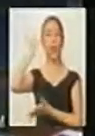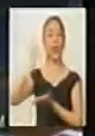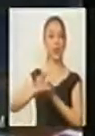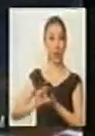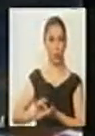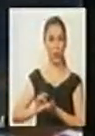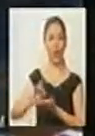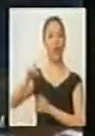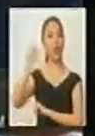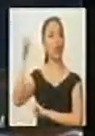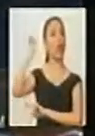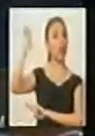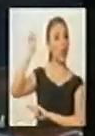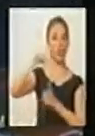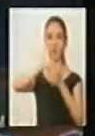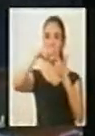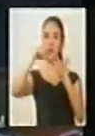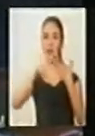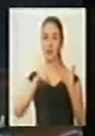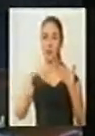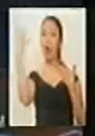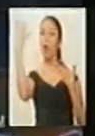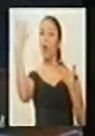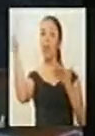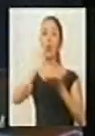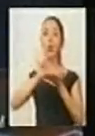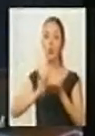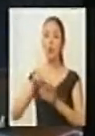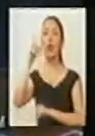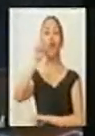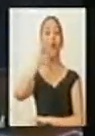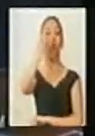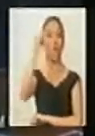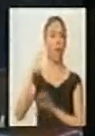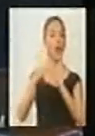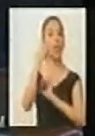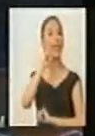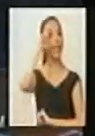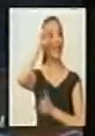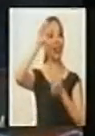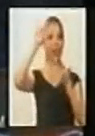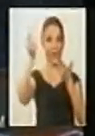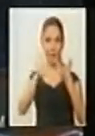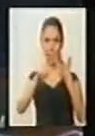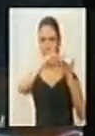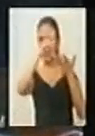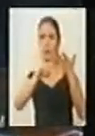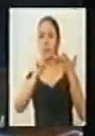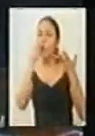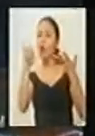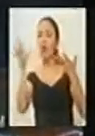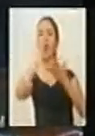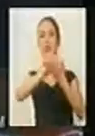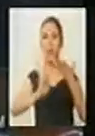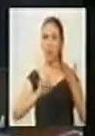4 diputados del Partido de Izquierda y un diputado de lo que es el Fuyo. Y además